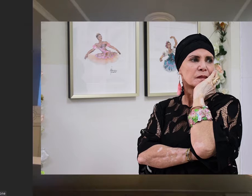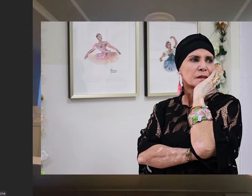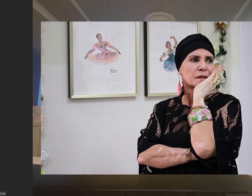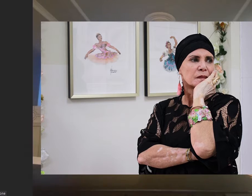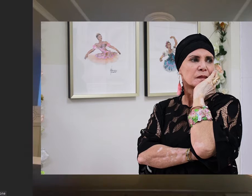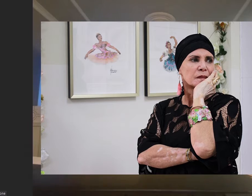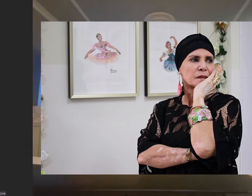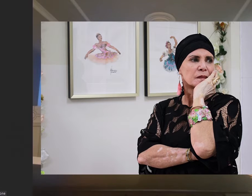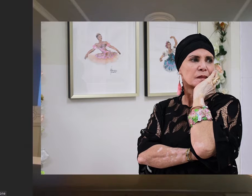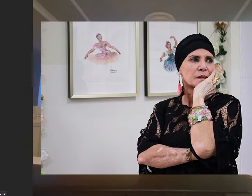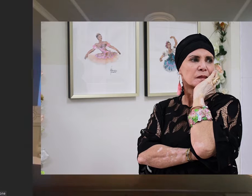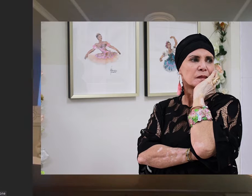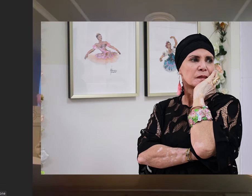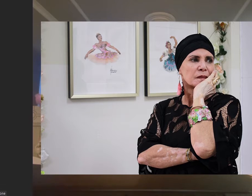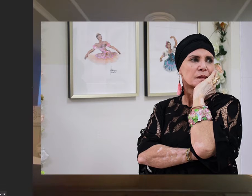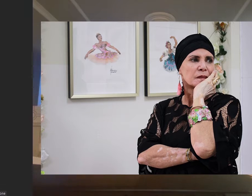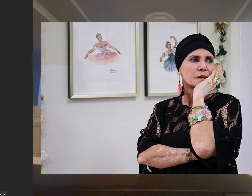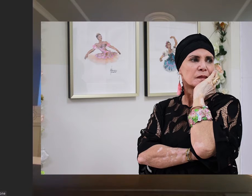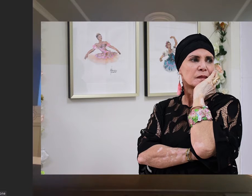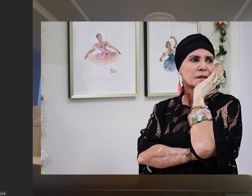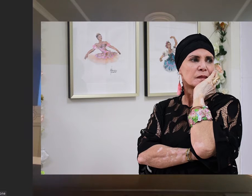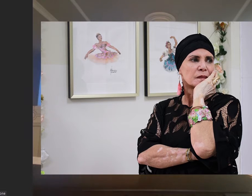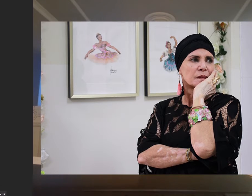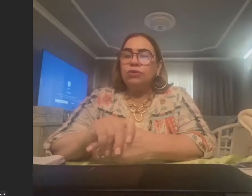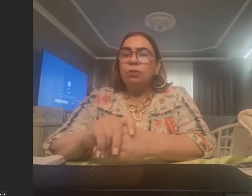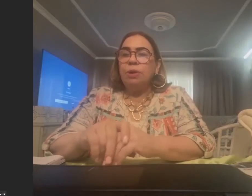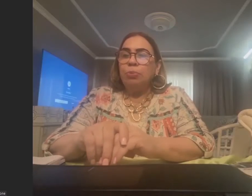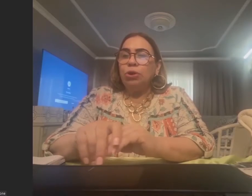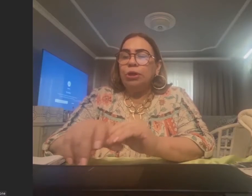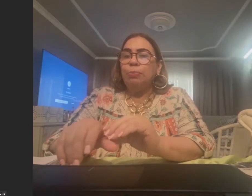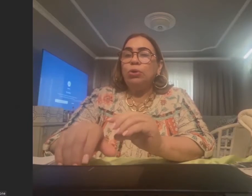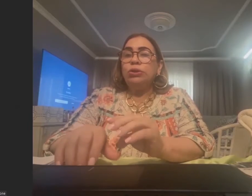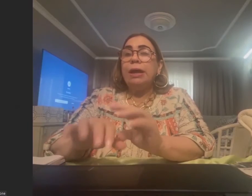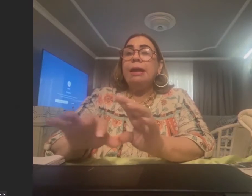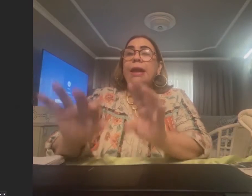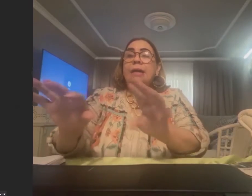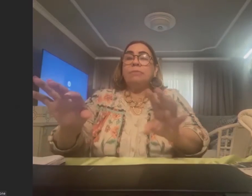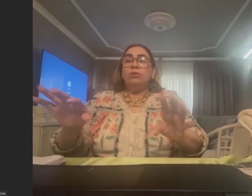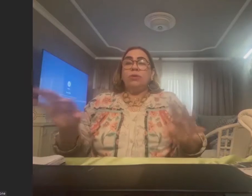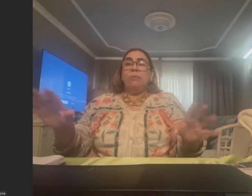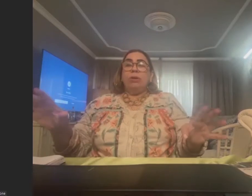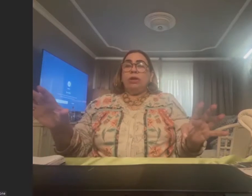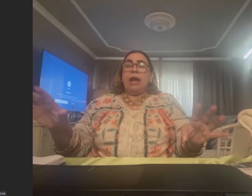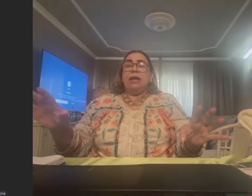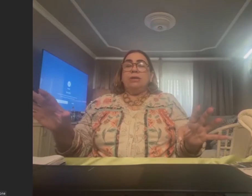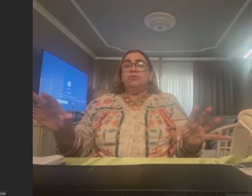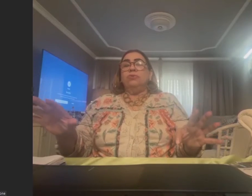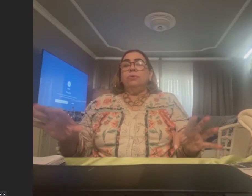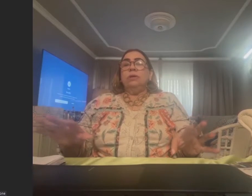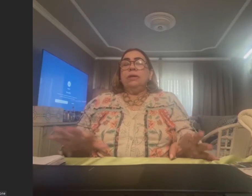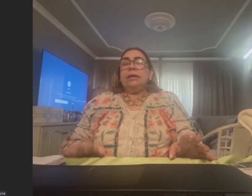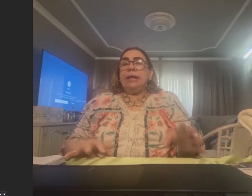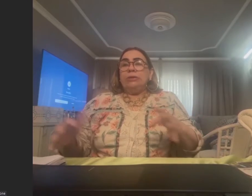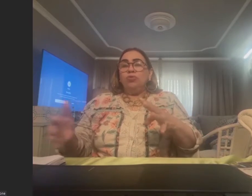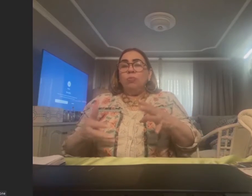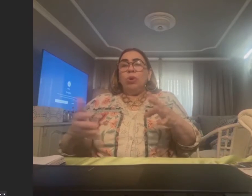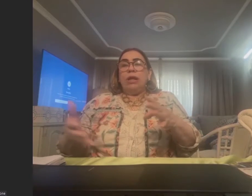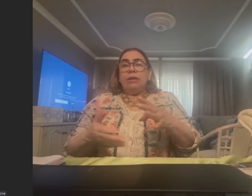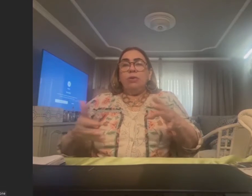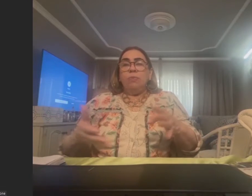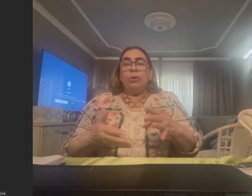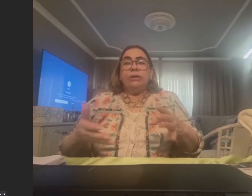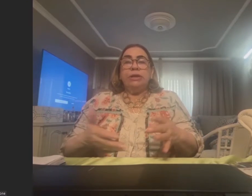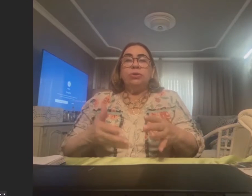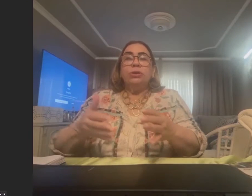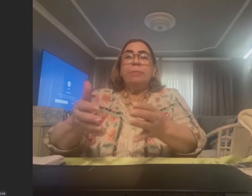show y dio para atrás. Esa es la versión más inverosímil, porque después que usted adelante y usted ve lo que ha hecho, que la tumbó